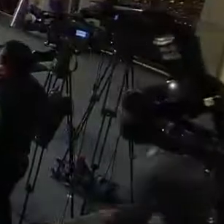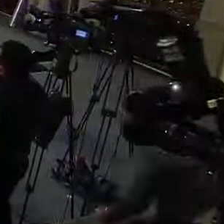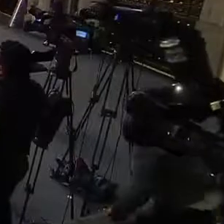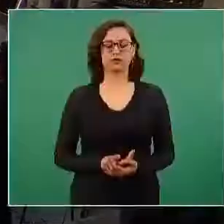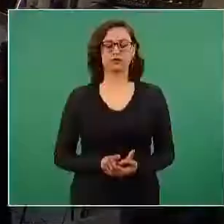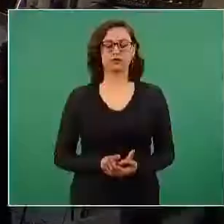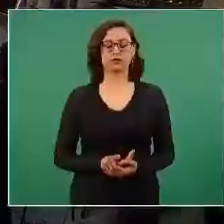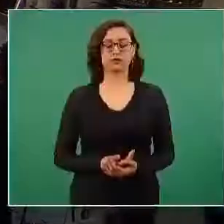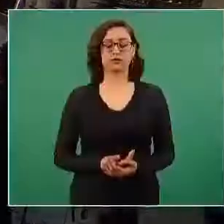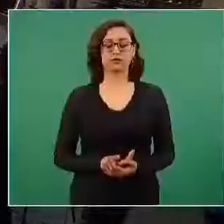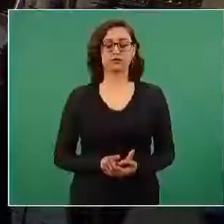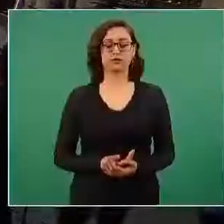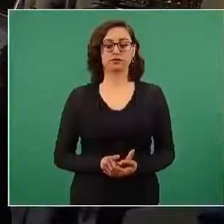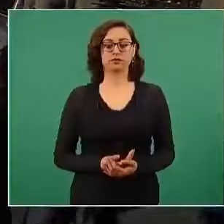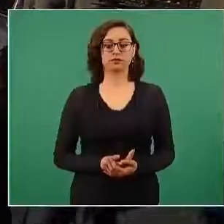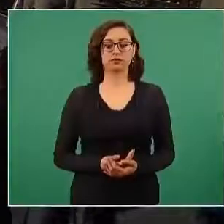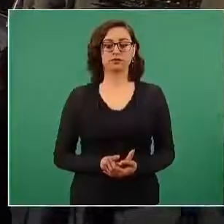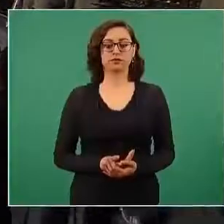Bueno, estamos